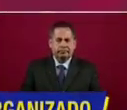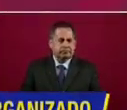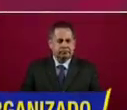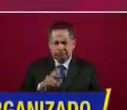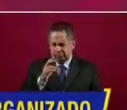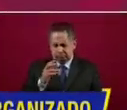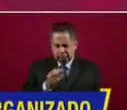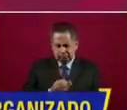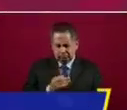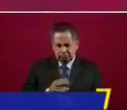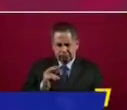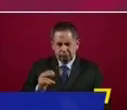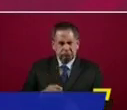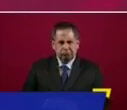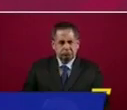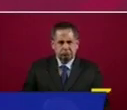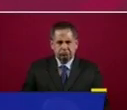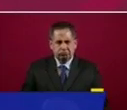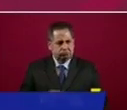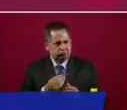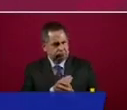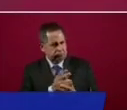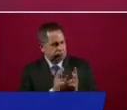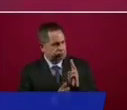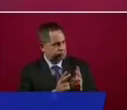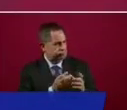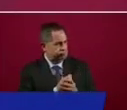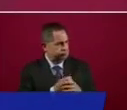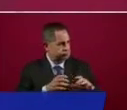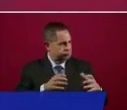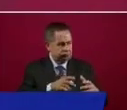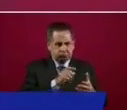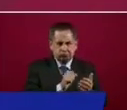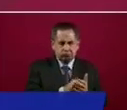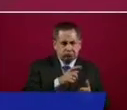tiene diálogo con